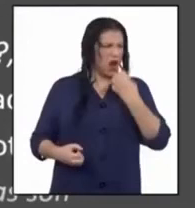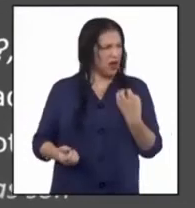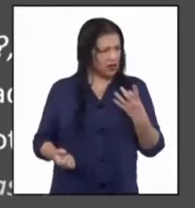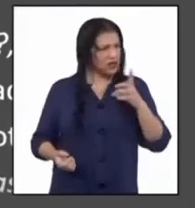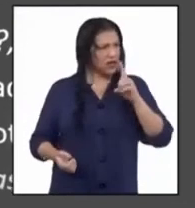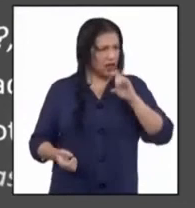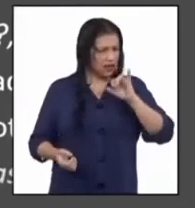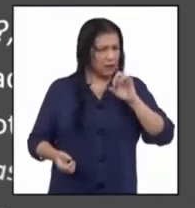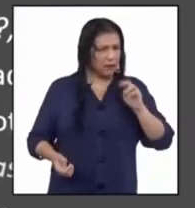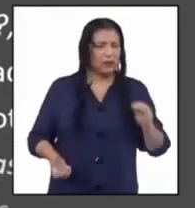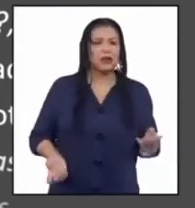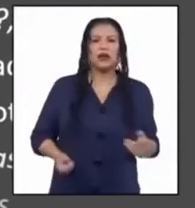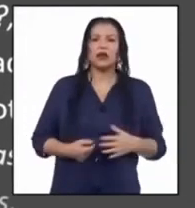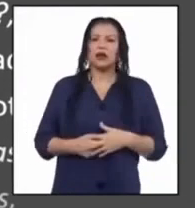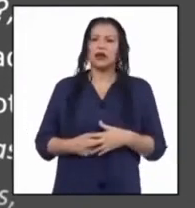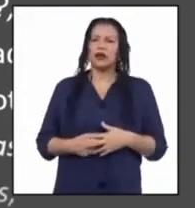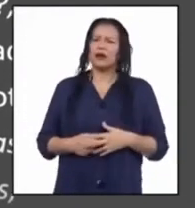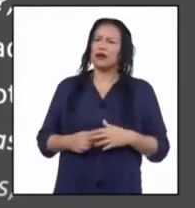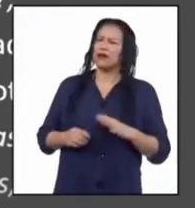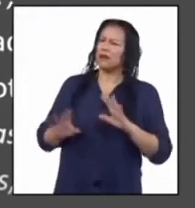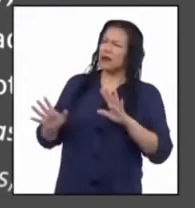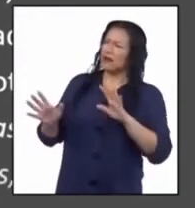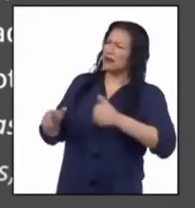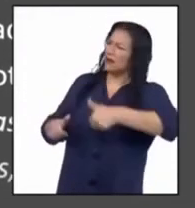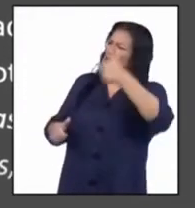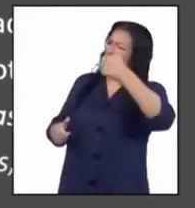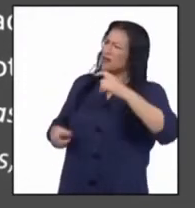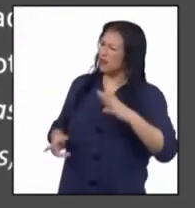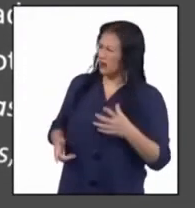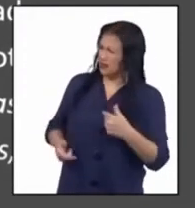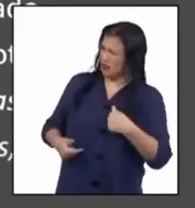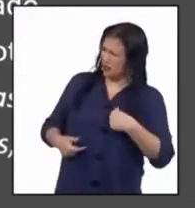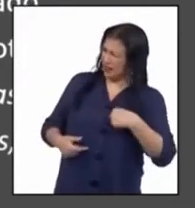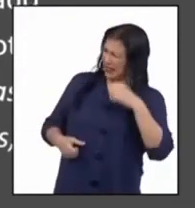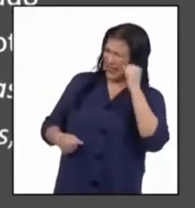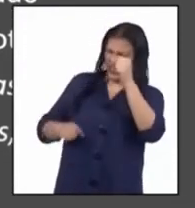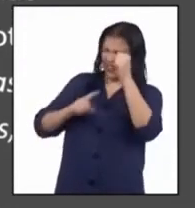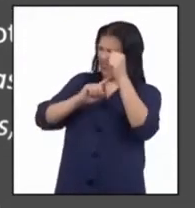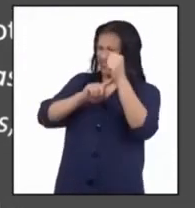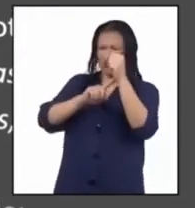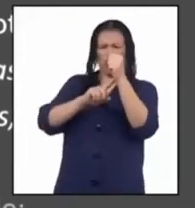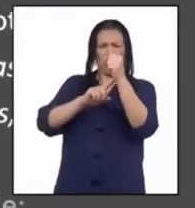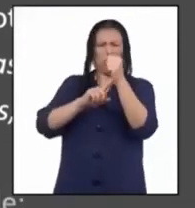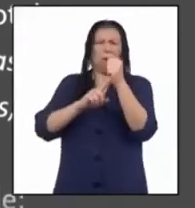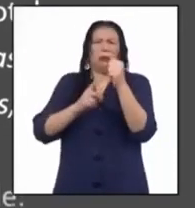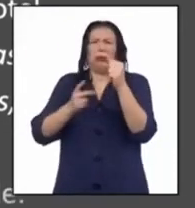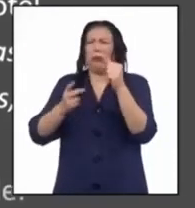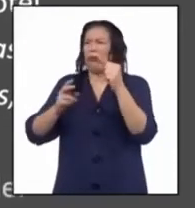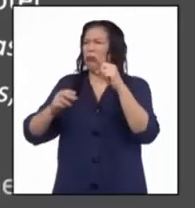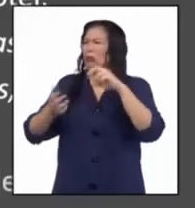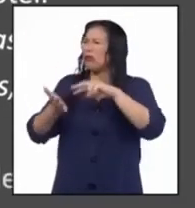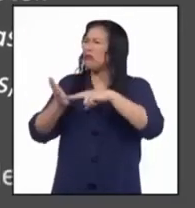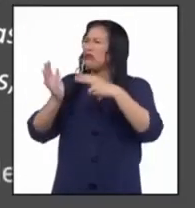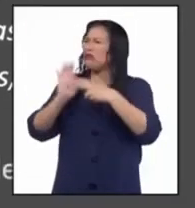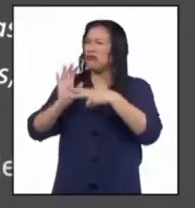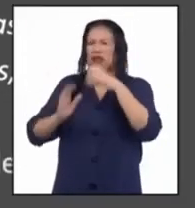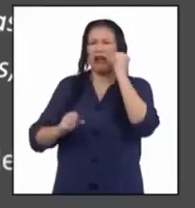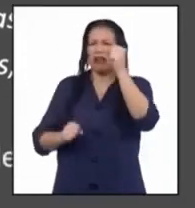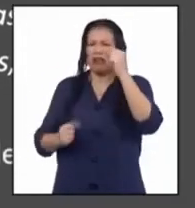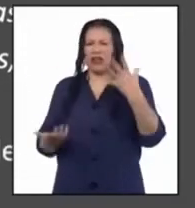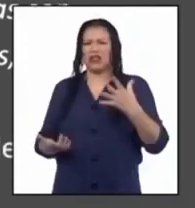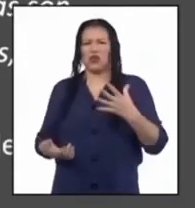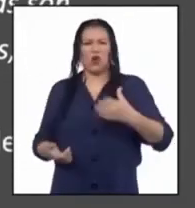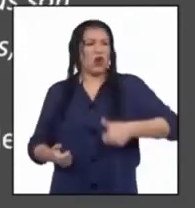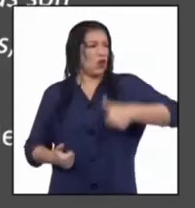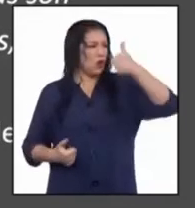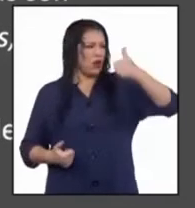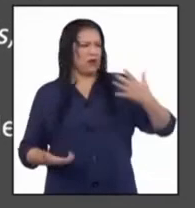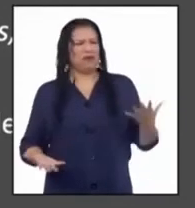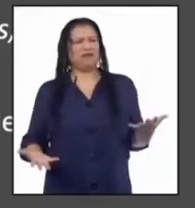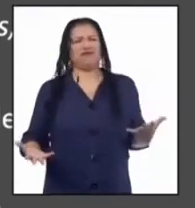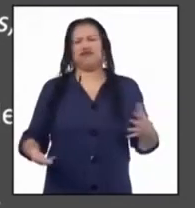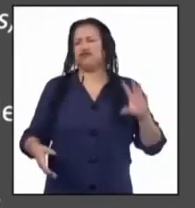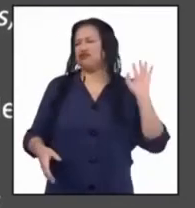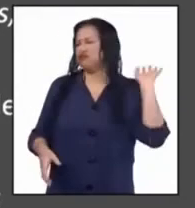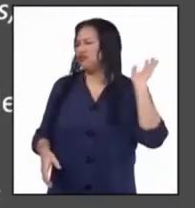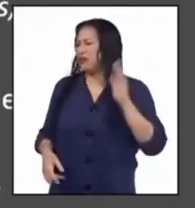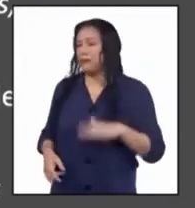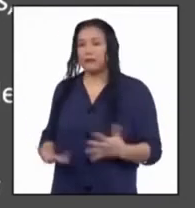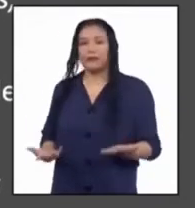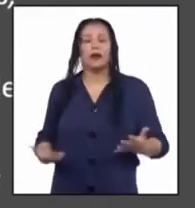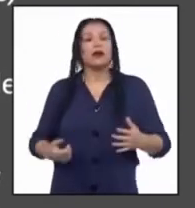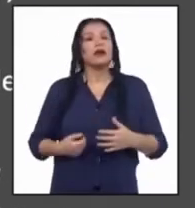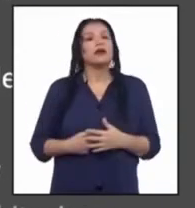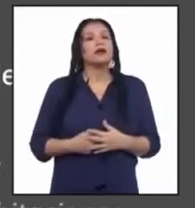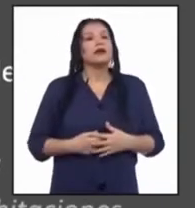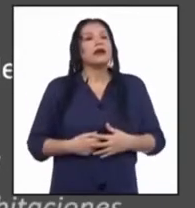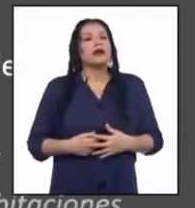Dimitri. ¿Que no tengo derecho? ¿Derecho? ¿Qué es eso?, contesta enojado el dueño del hotel.